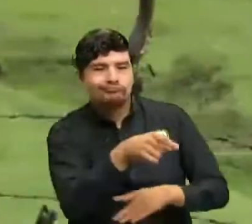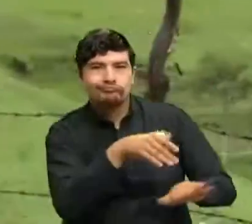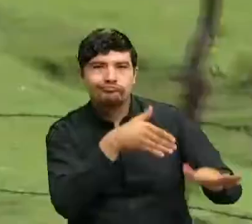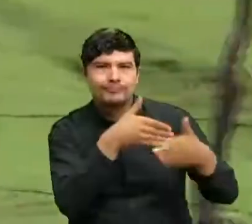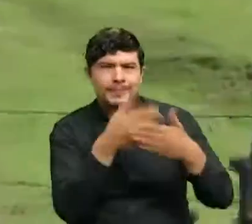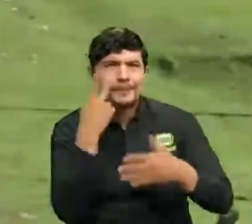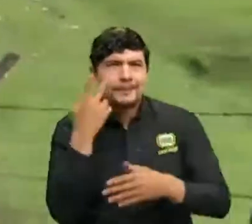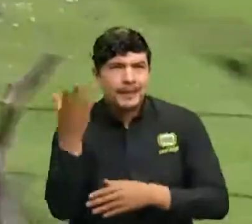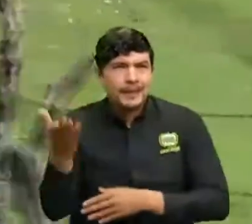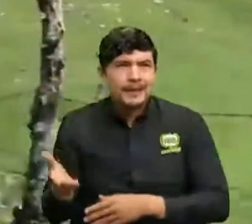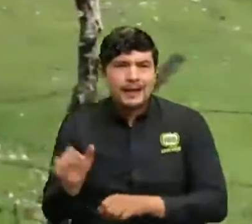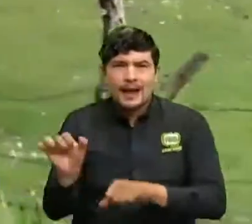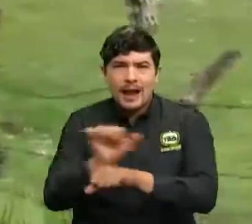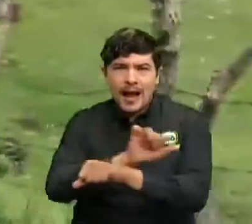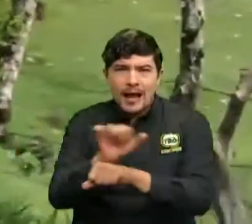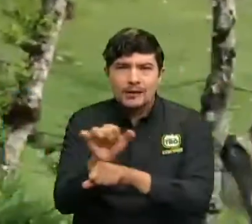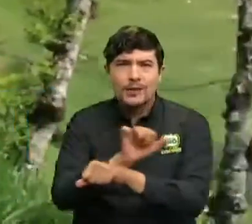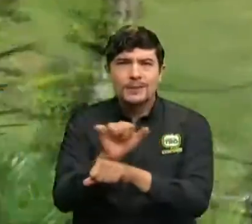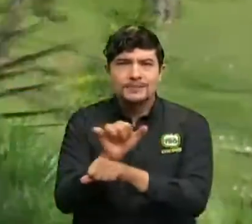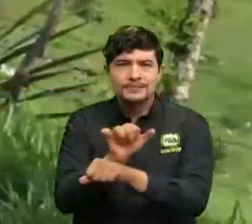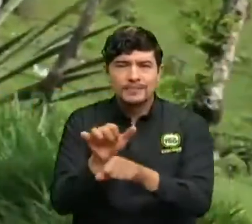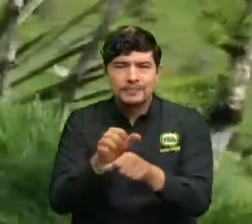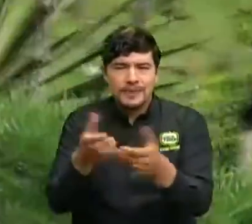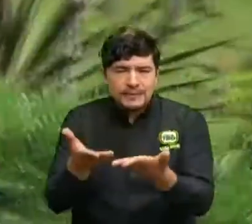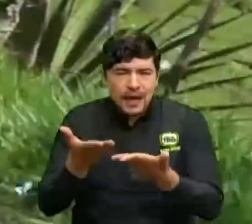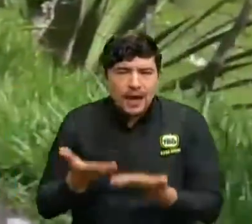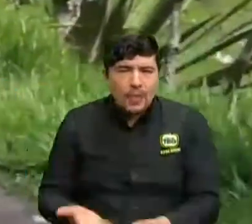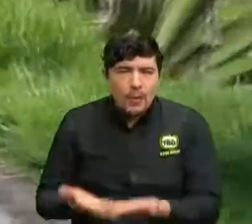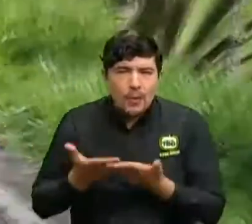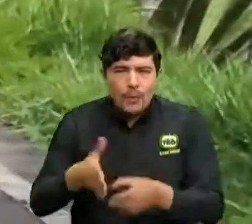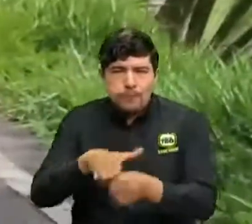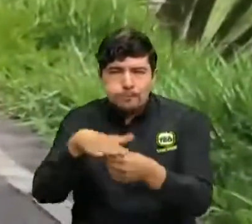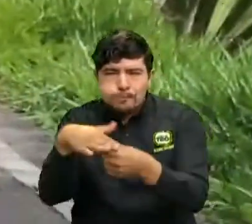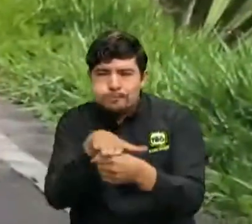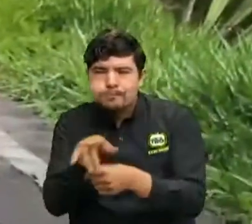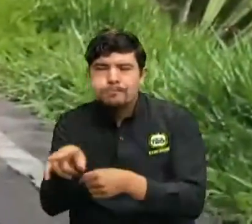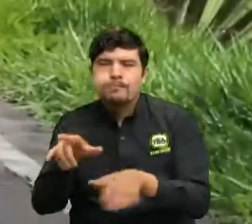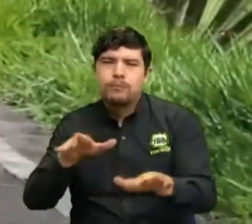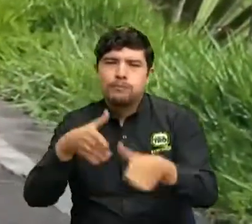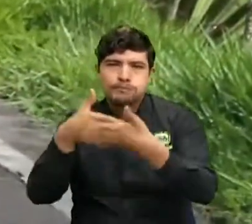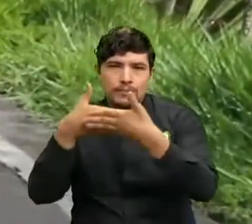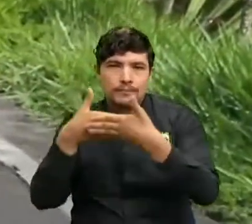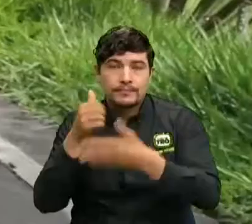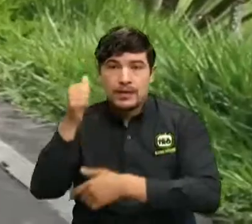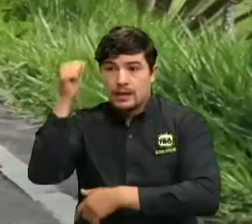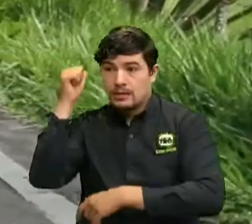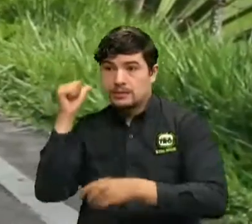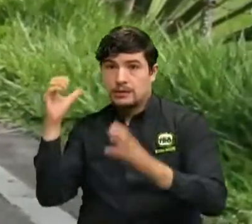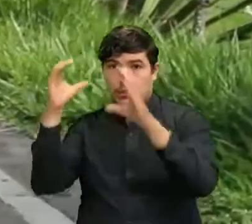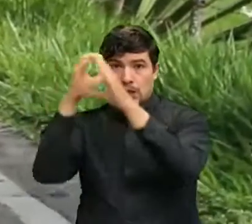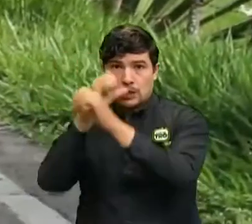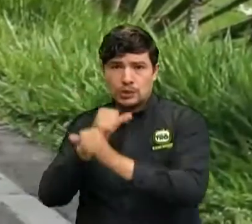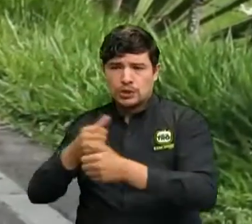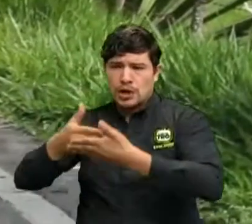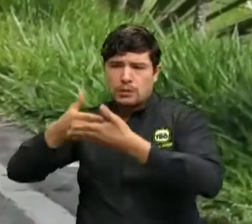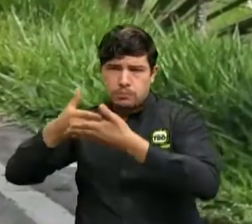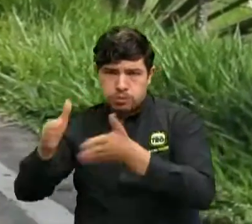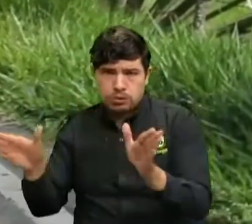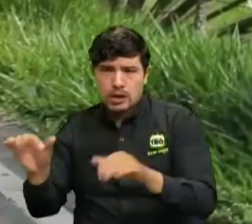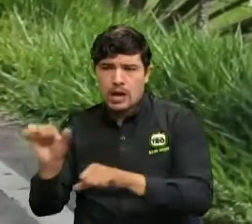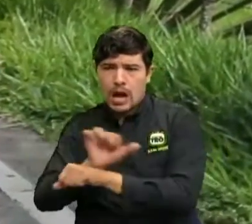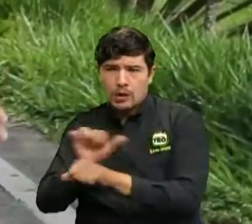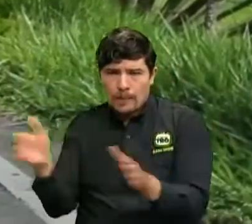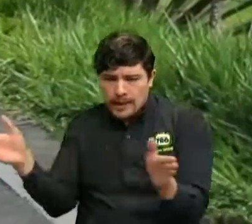carga pesada que a esta hora obstaculizan el paso. Hasta el día de ayer, en horas de la noche, se estaba permitiendo el paso de